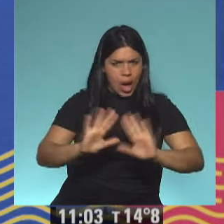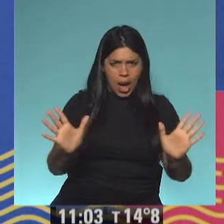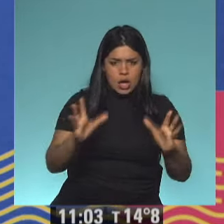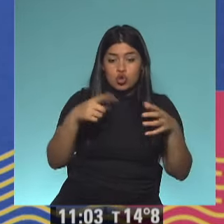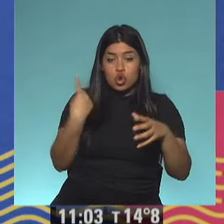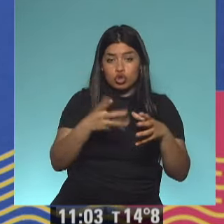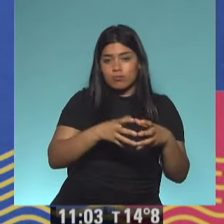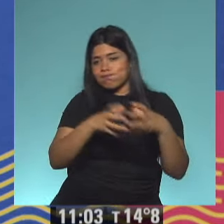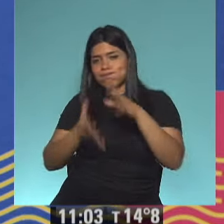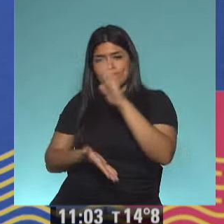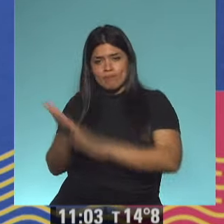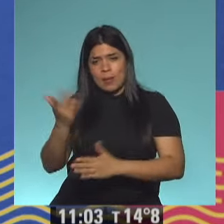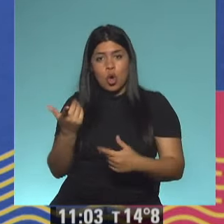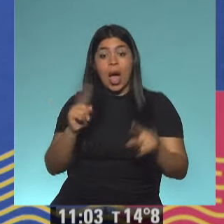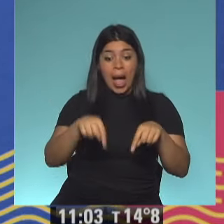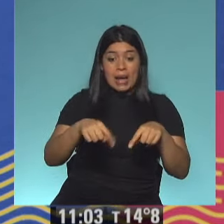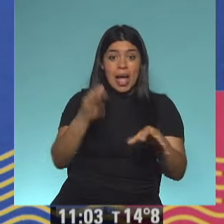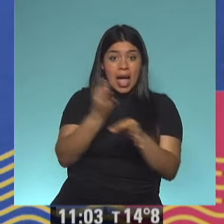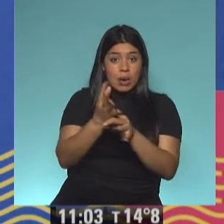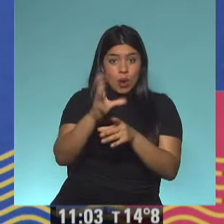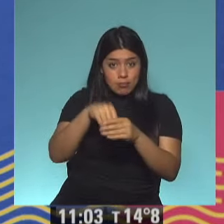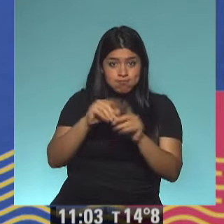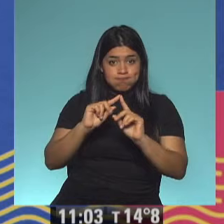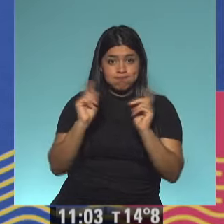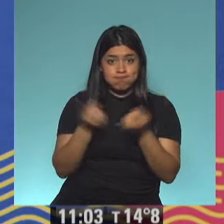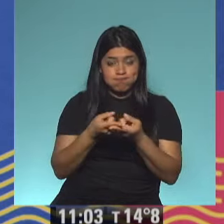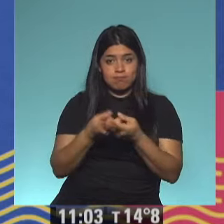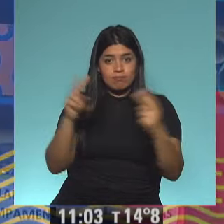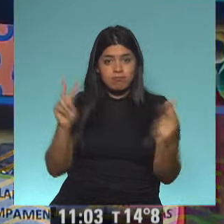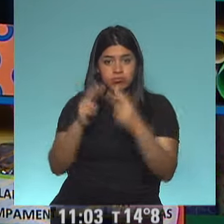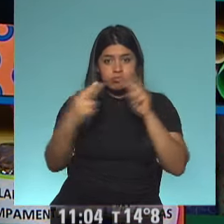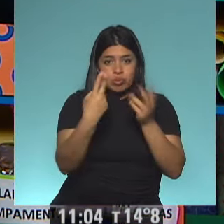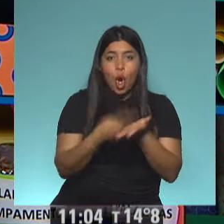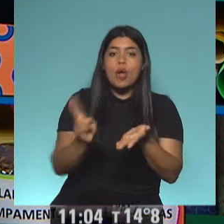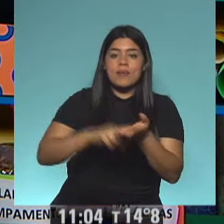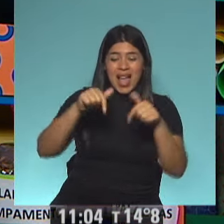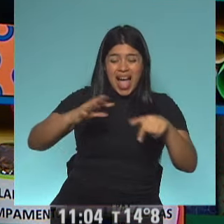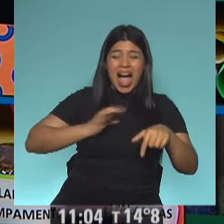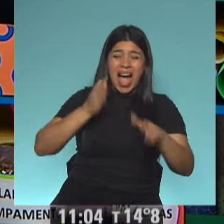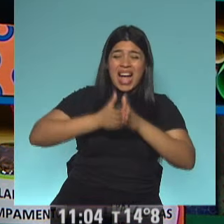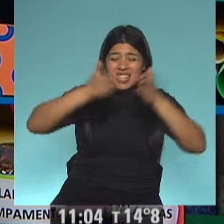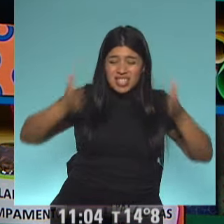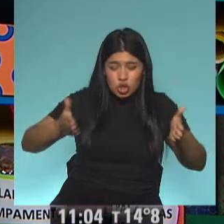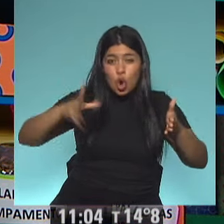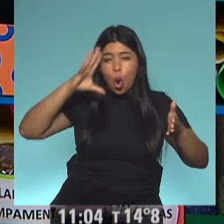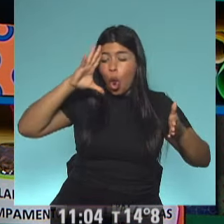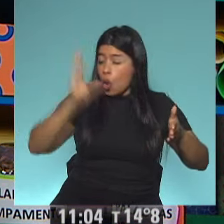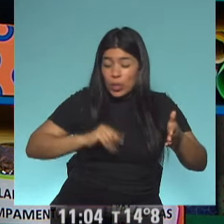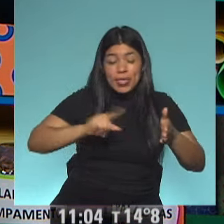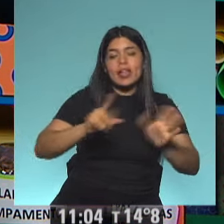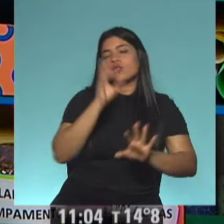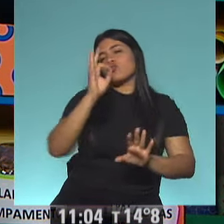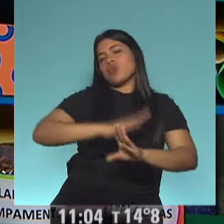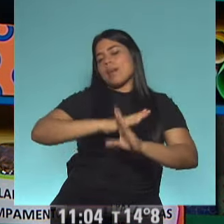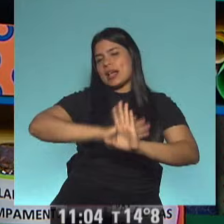En la escuela pronto nos volveremos a ver. Este año nunca más será olvidado. Y que aguante para